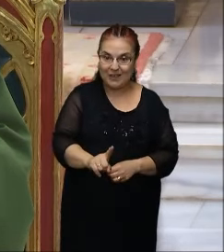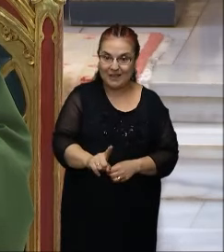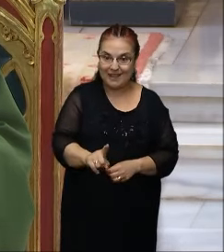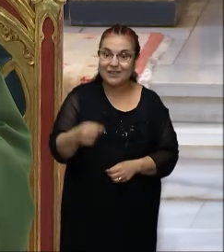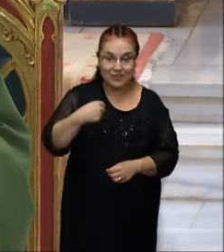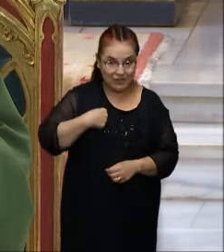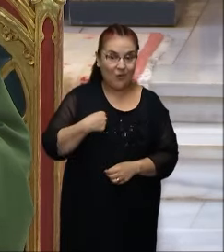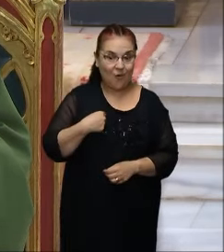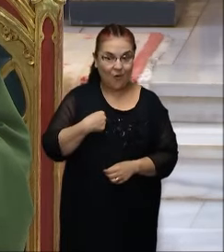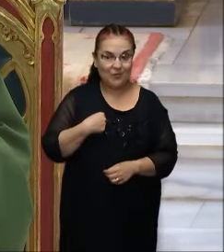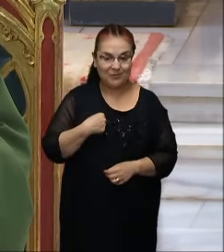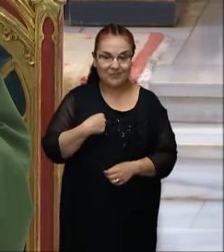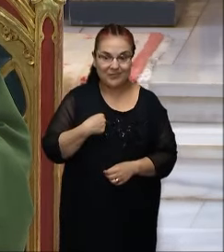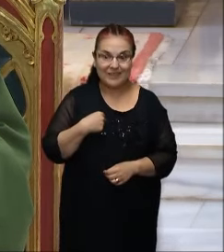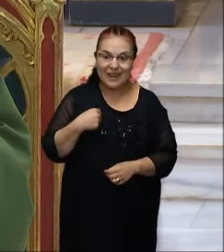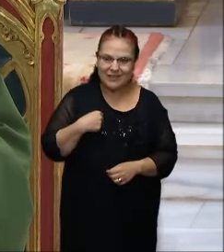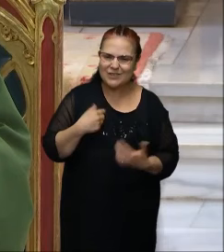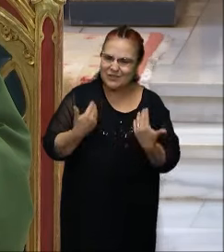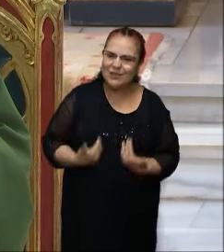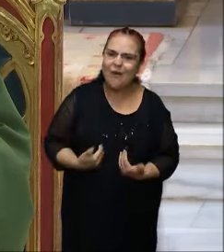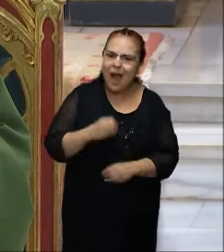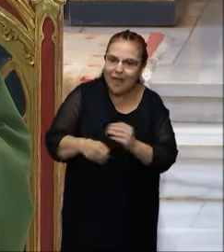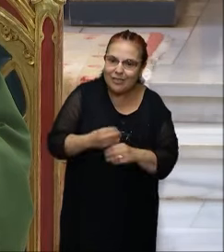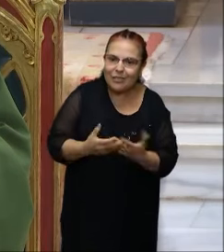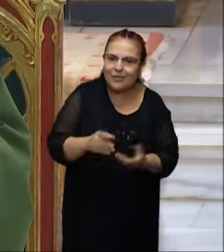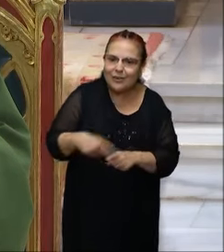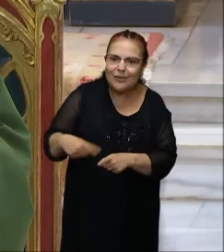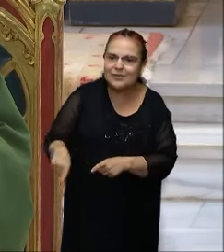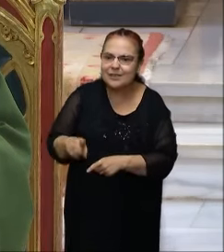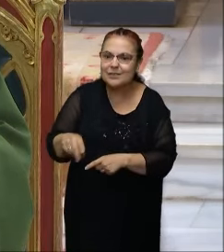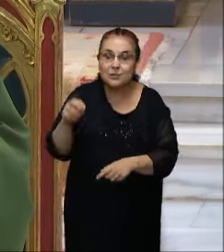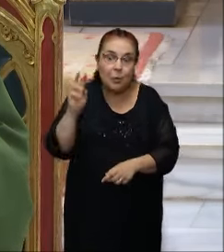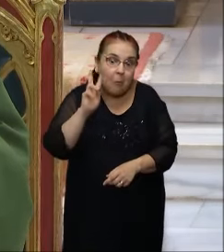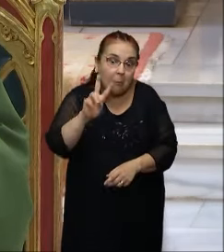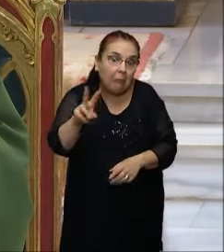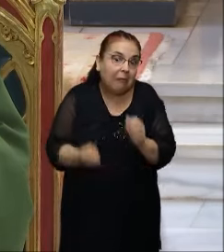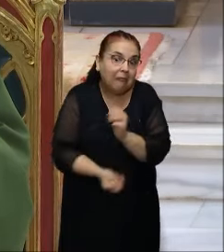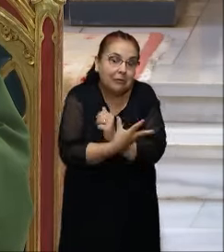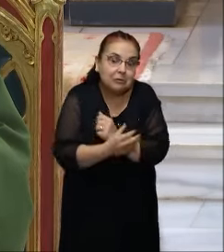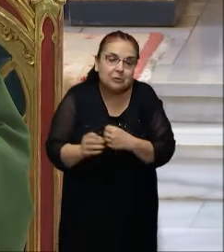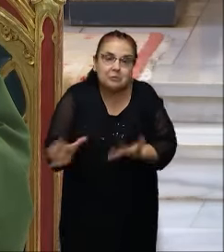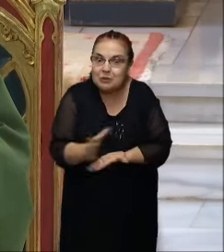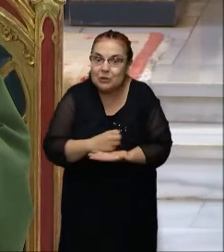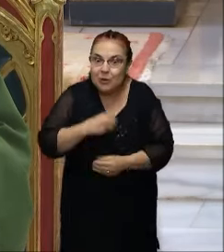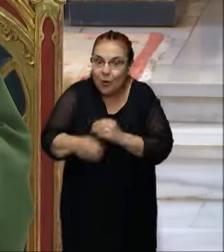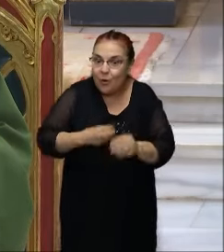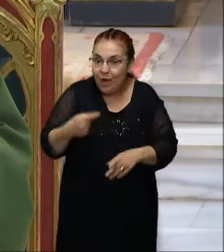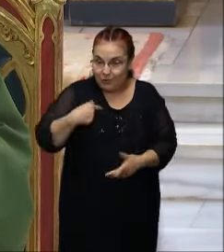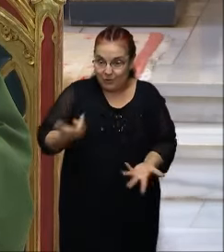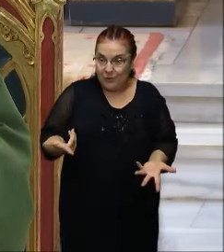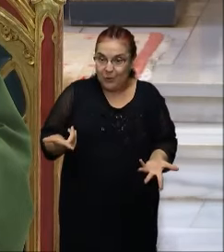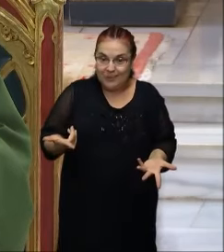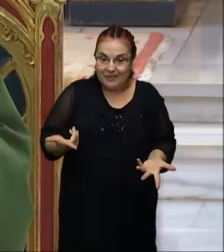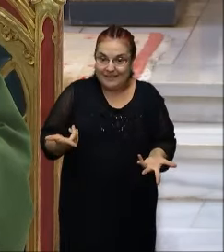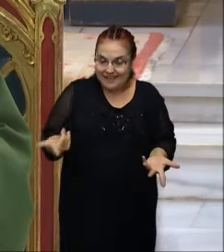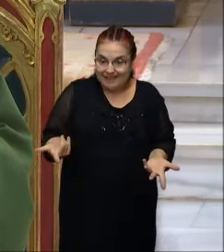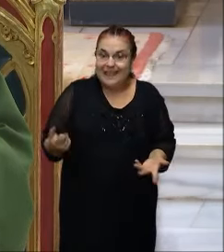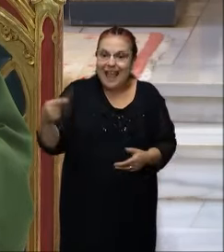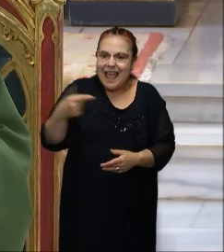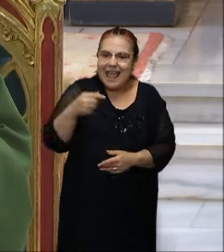que soy yo. Soy yo el que hace las cosas, que tú vas viendo frutos, pero todos los hago yo, porque si no, al final no lo queremos. Gedeón se quedó